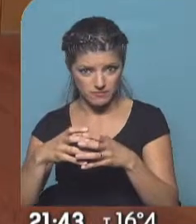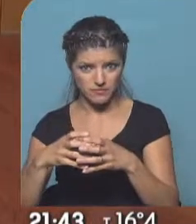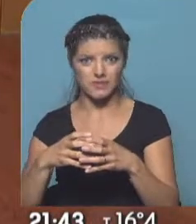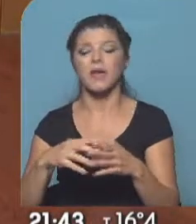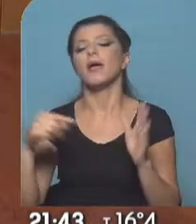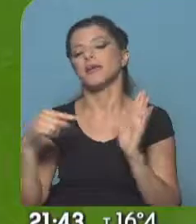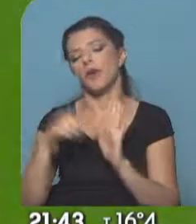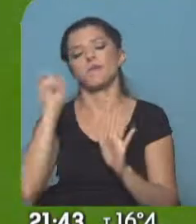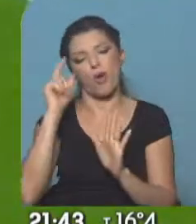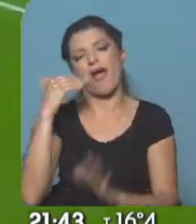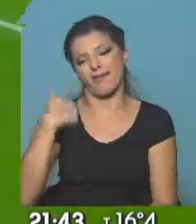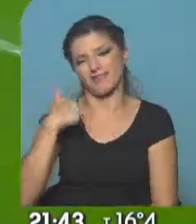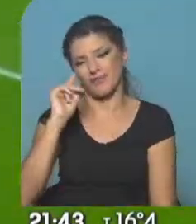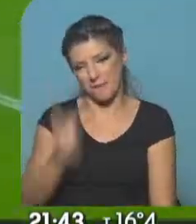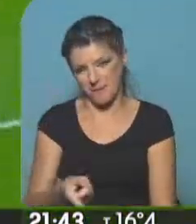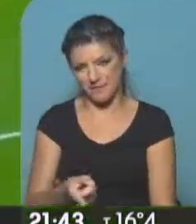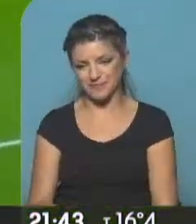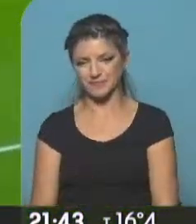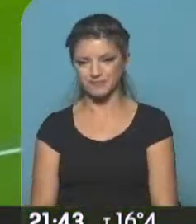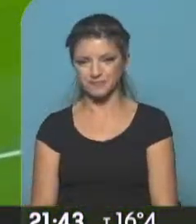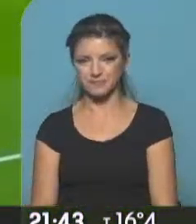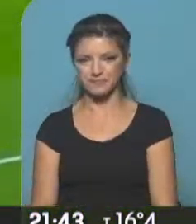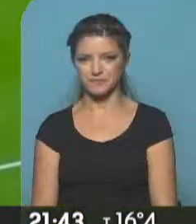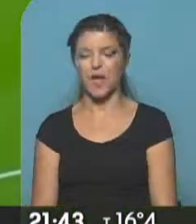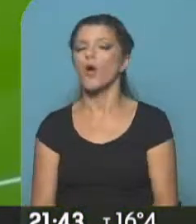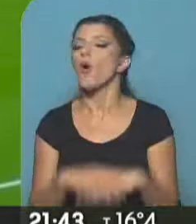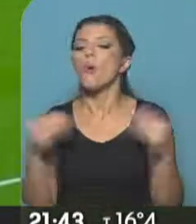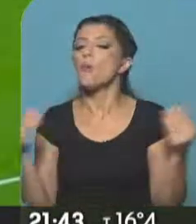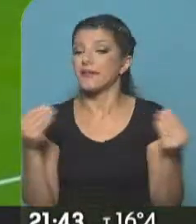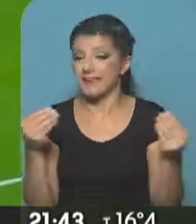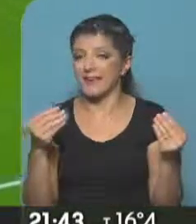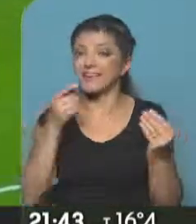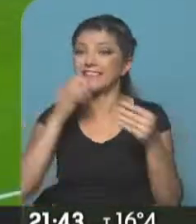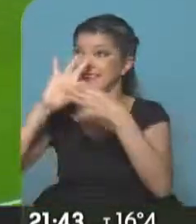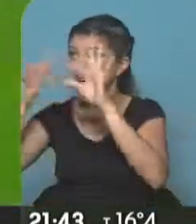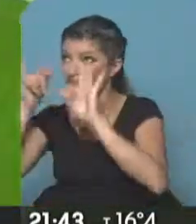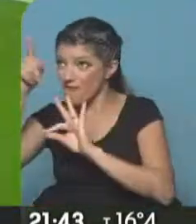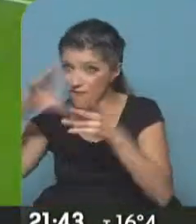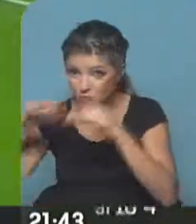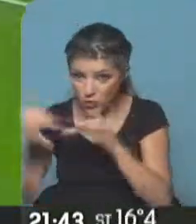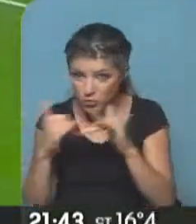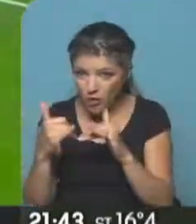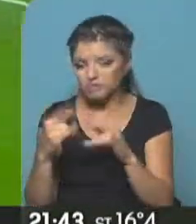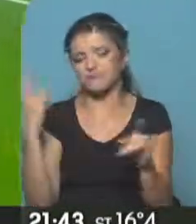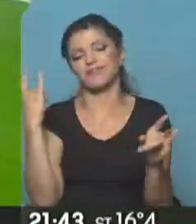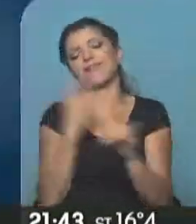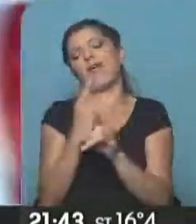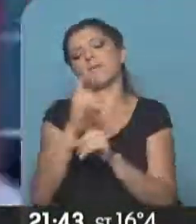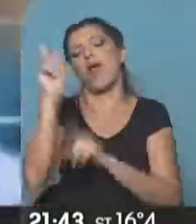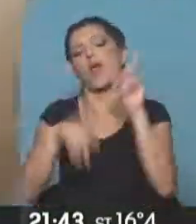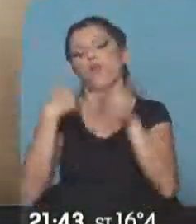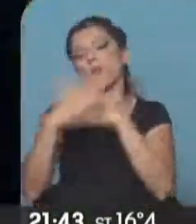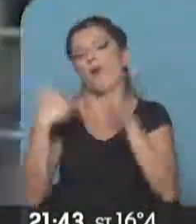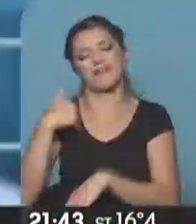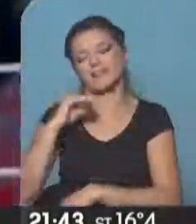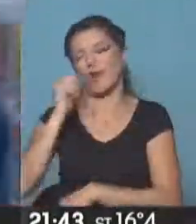goles argentinos. Porque la realidad es que si hay fútbol en el viejo continente, siempre habrá algún compatriota